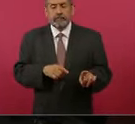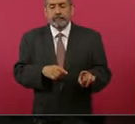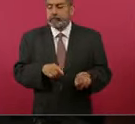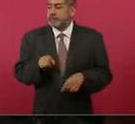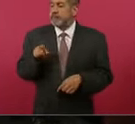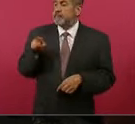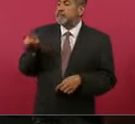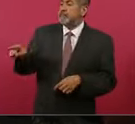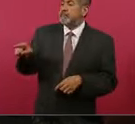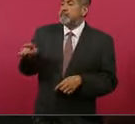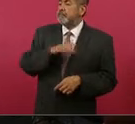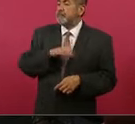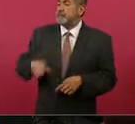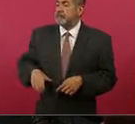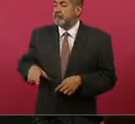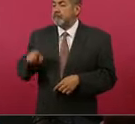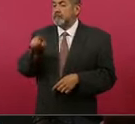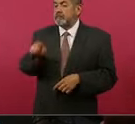eliminaron las candidaturas